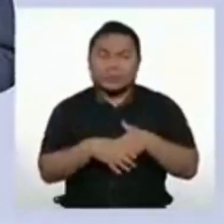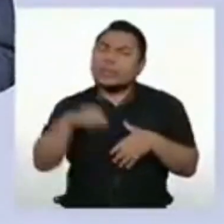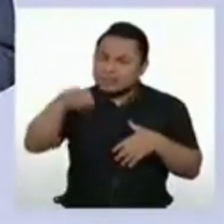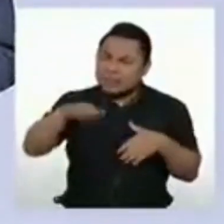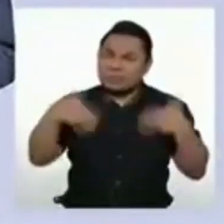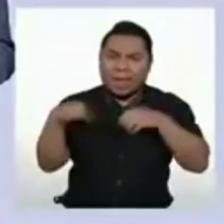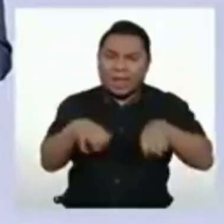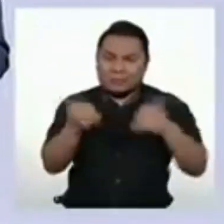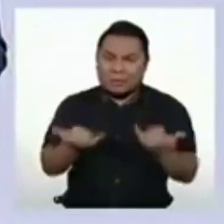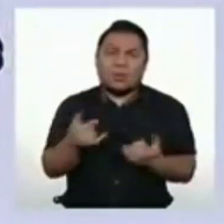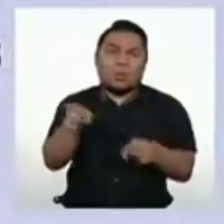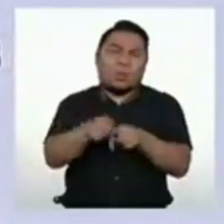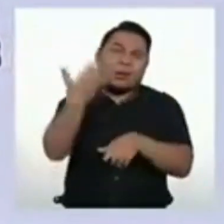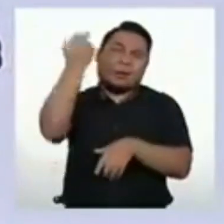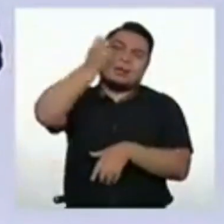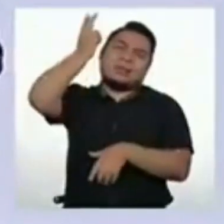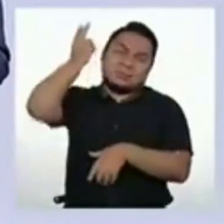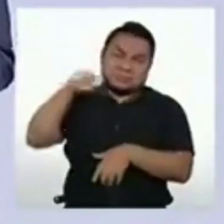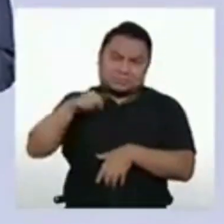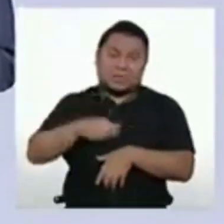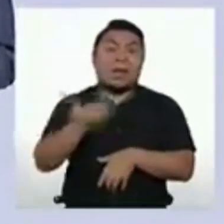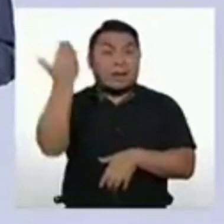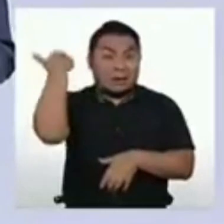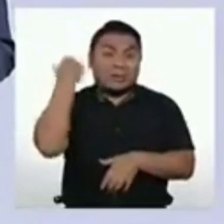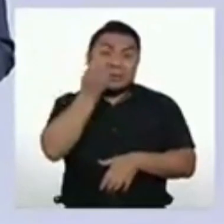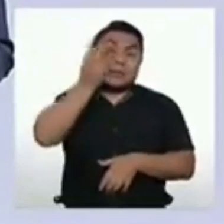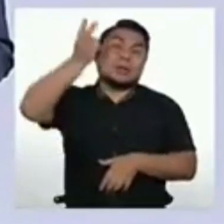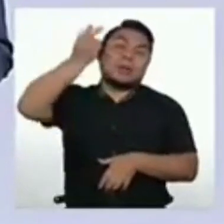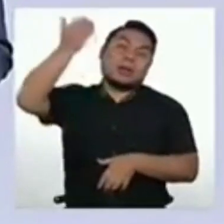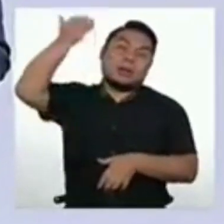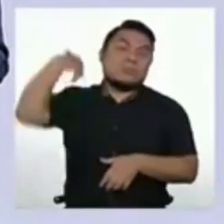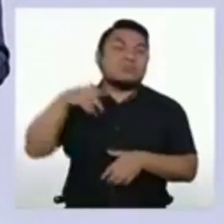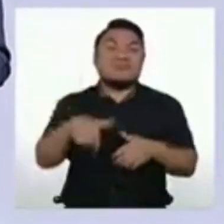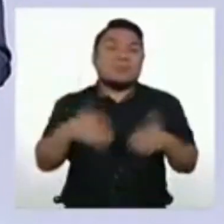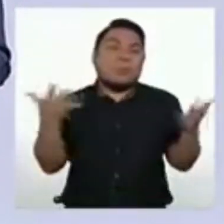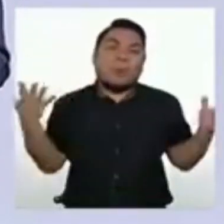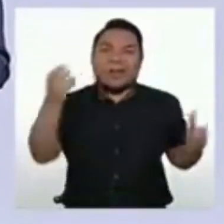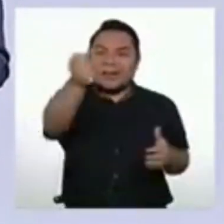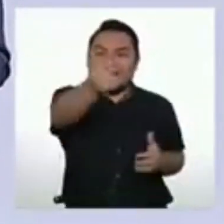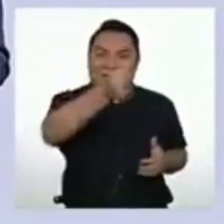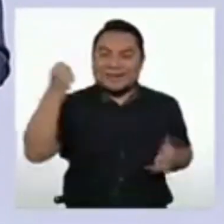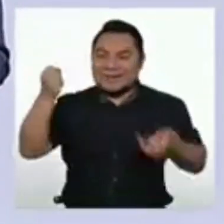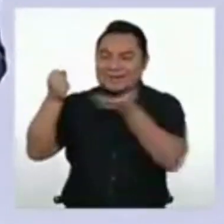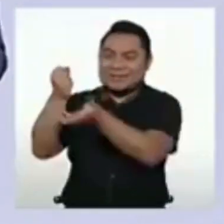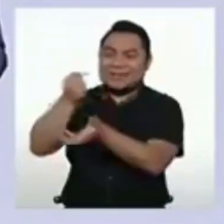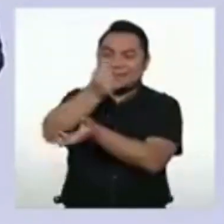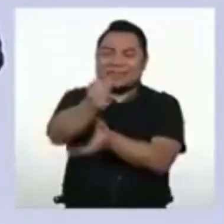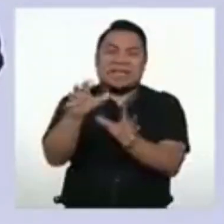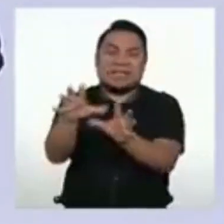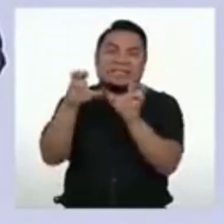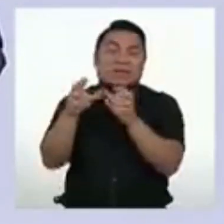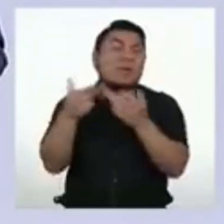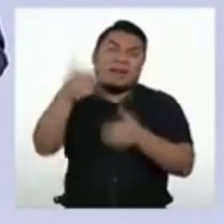Te explico. En épocas preincaicas e incaicas no habían los artefactos o instrumentos que usamos actualmente